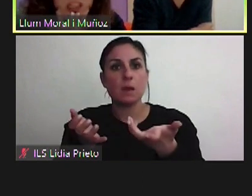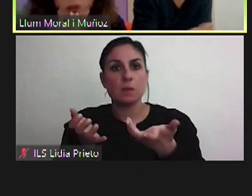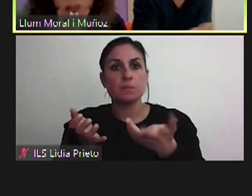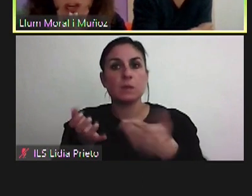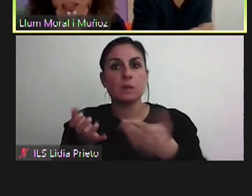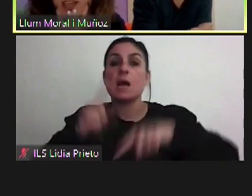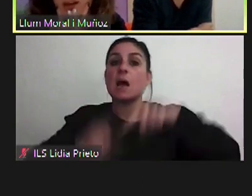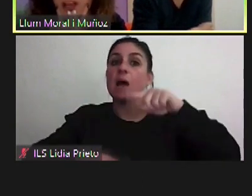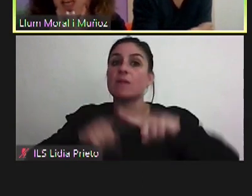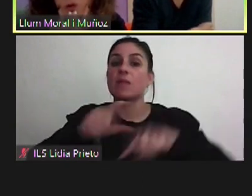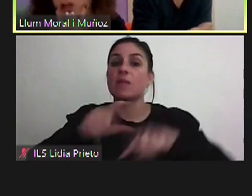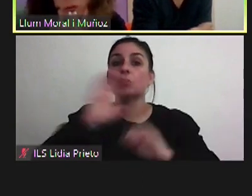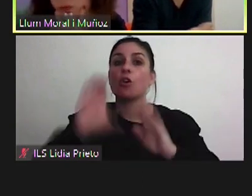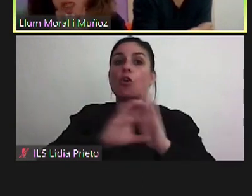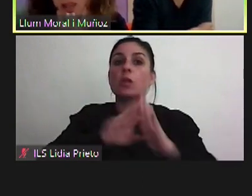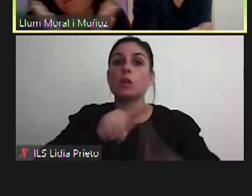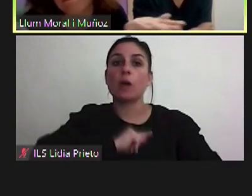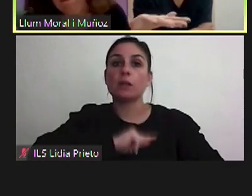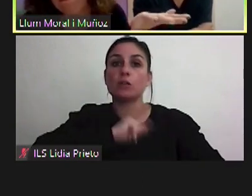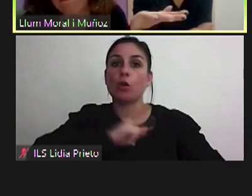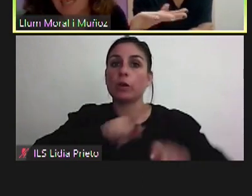hay que votárselos. Si alguien se quiere matar, hay que compartir.